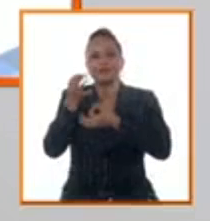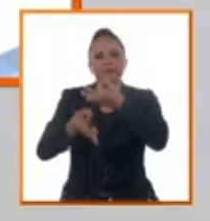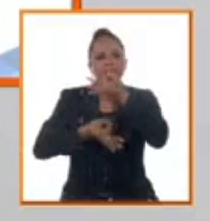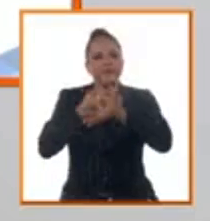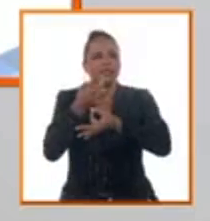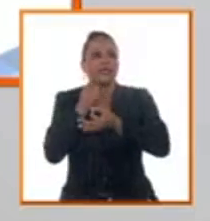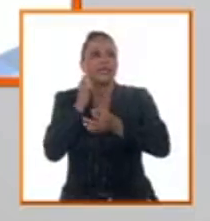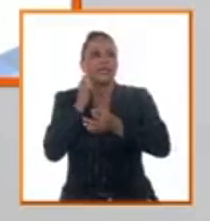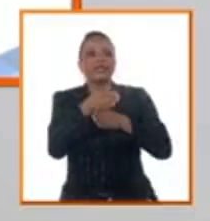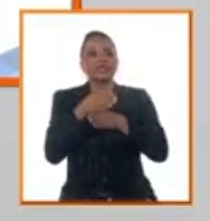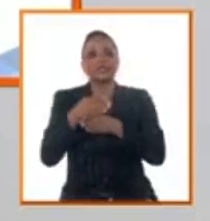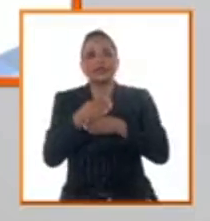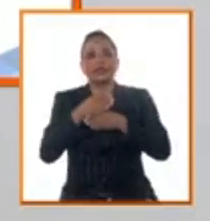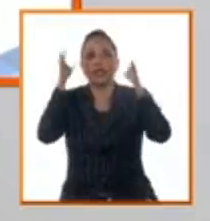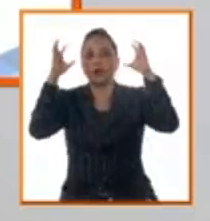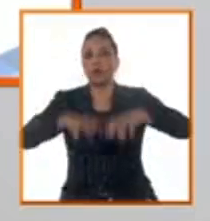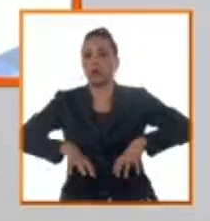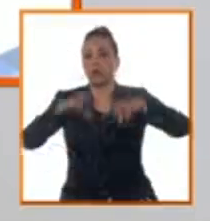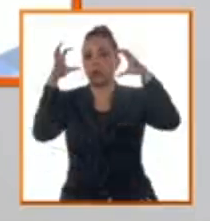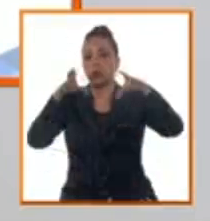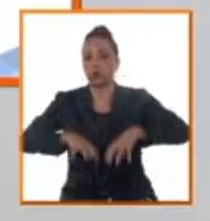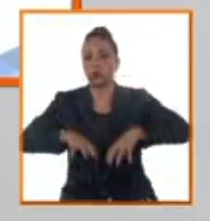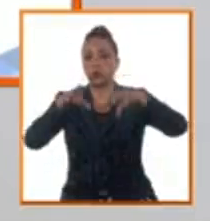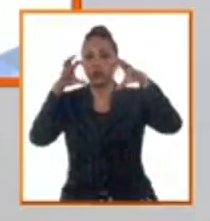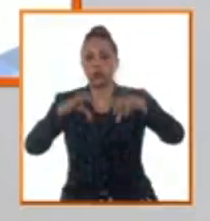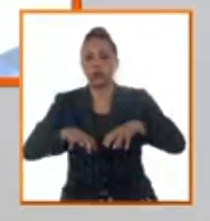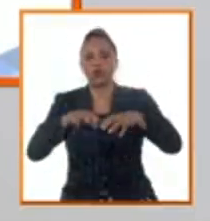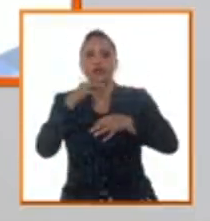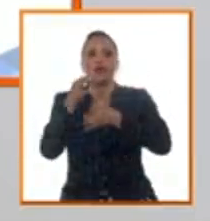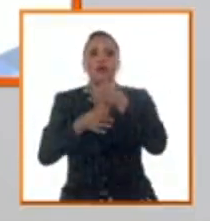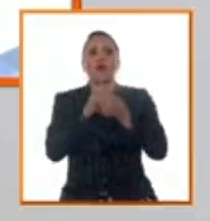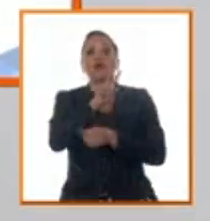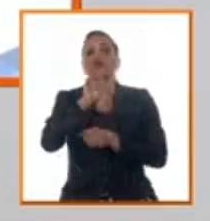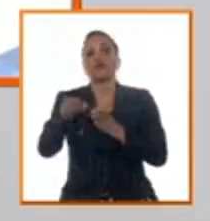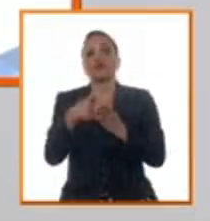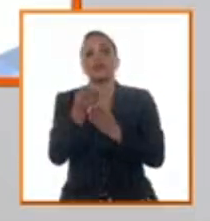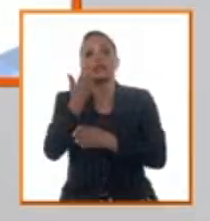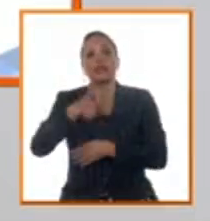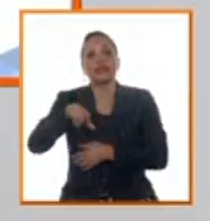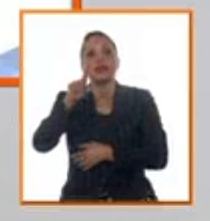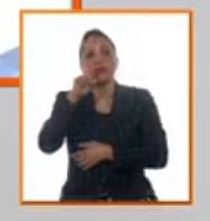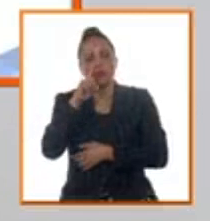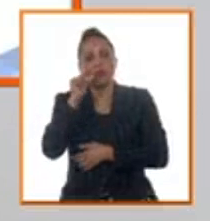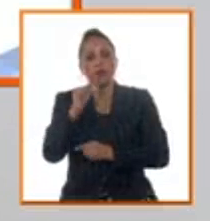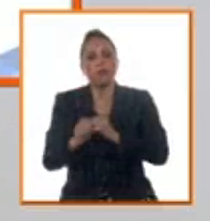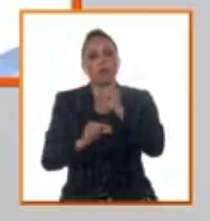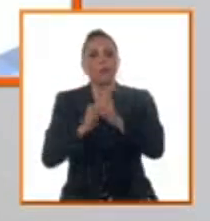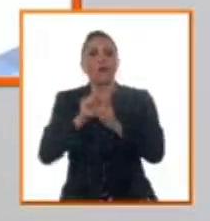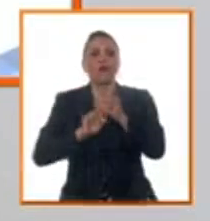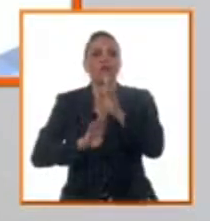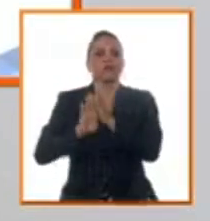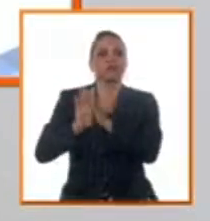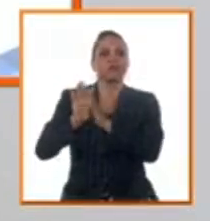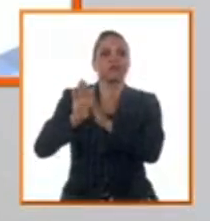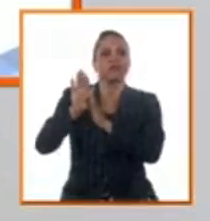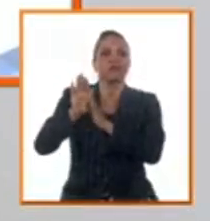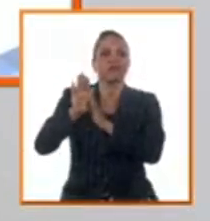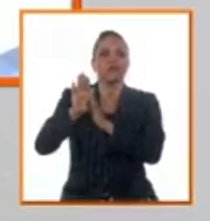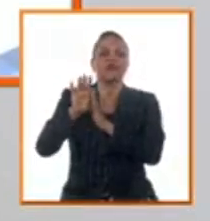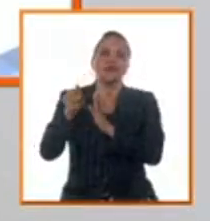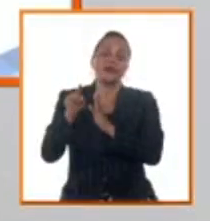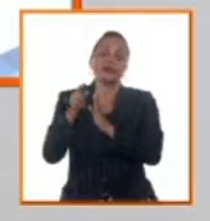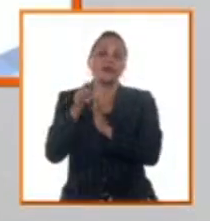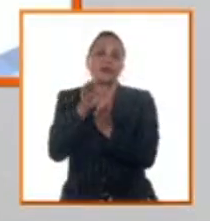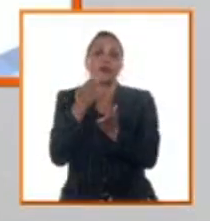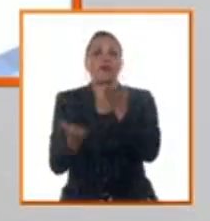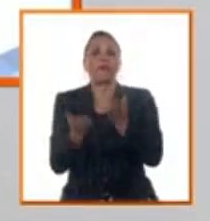habíamos, que habían marcado récord solo en 11 días de junio, se hayan incrementado con los acumulados, que traíamos del